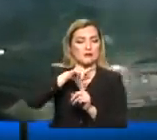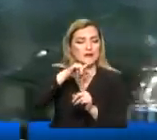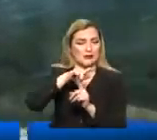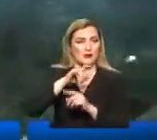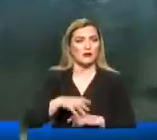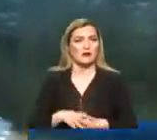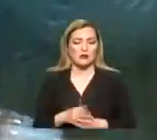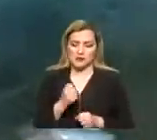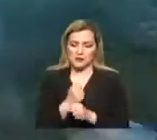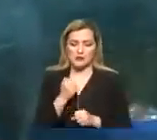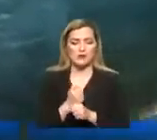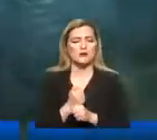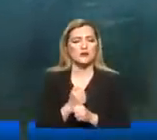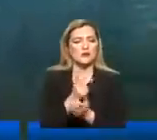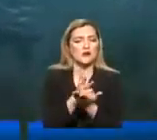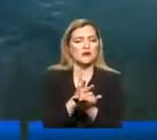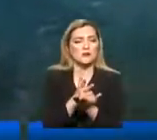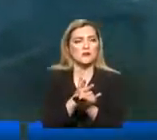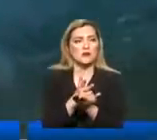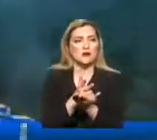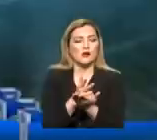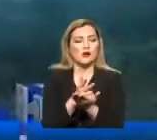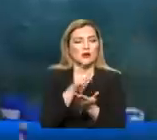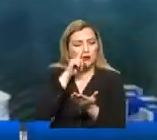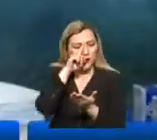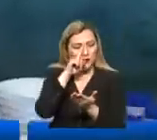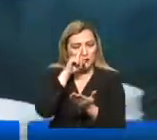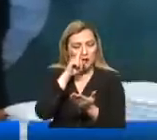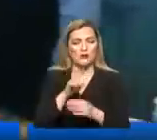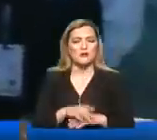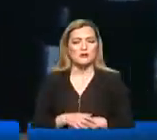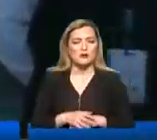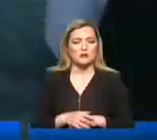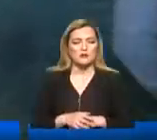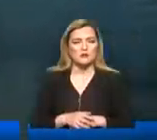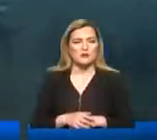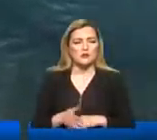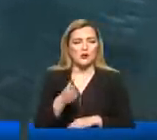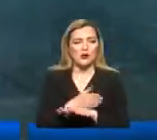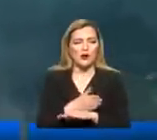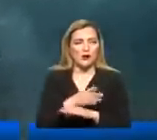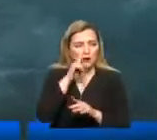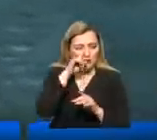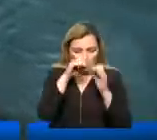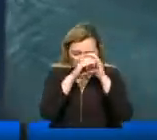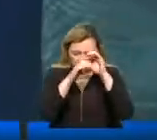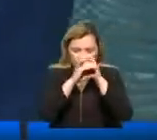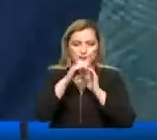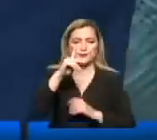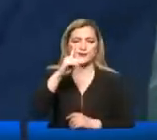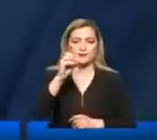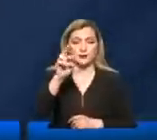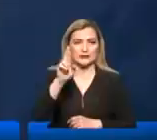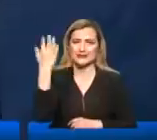poder trabajar en la terminal, los empleados que tienen que trabajar en la terminal ya han sido evaluados con pruebas COVID, con pruebas